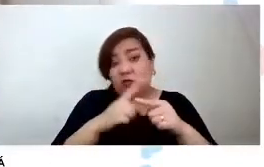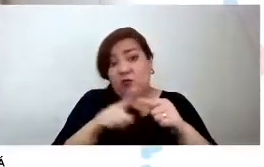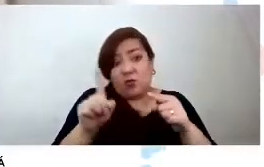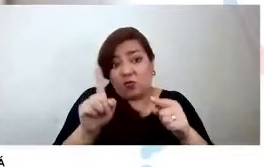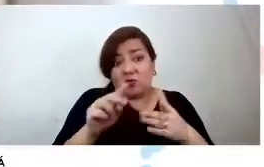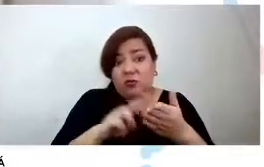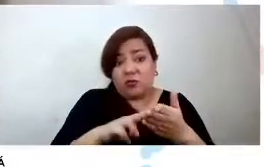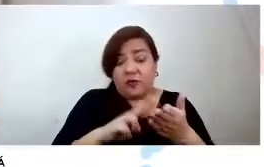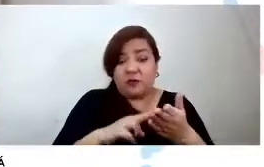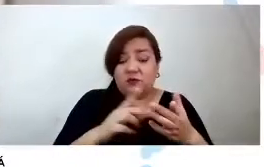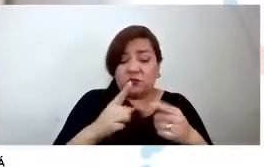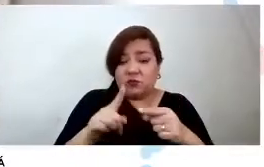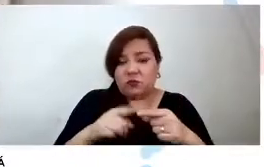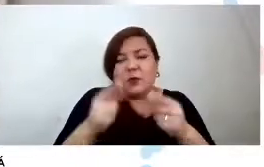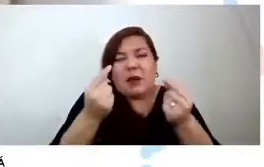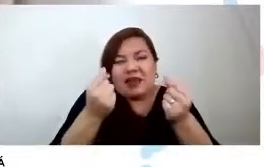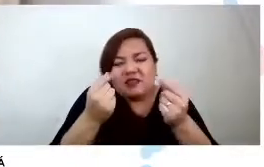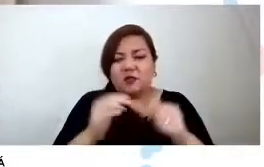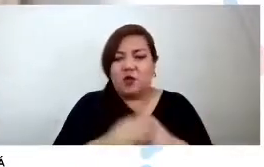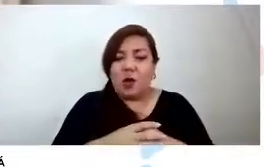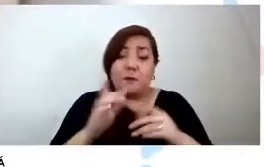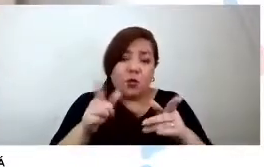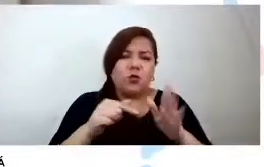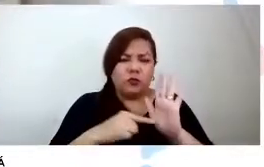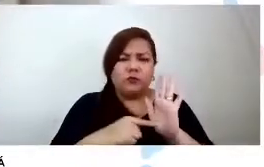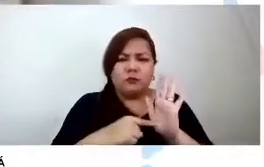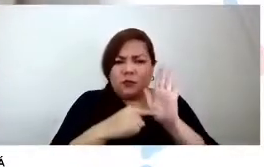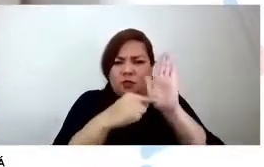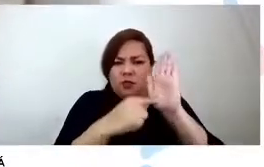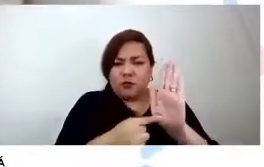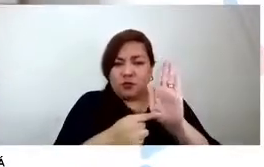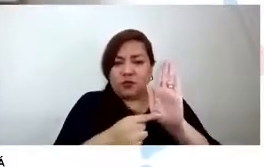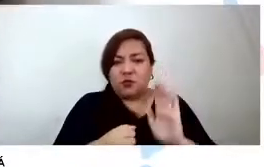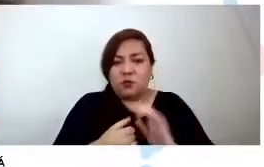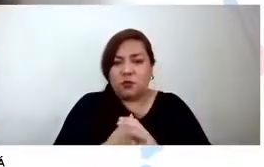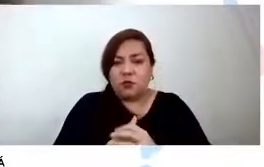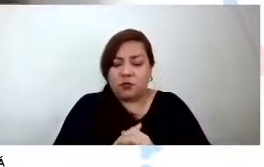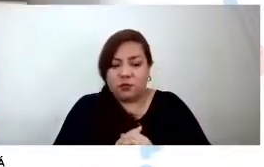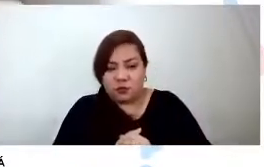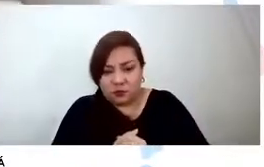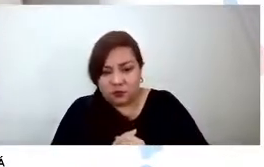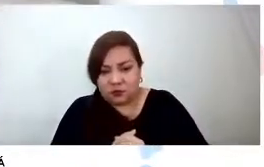van a ser muy representativos de